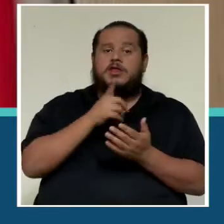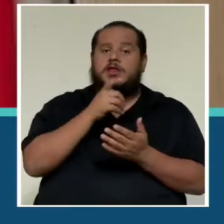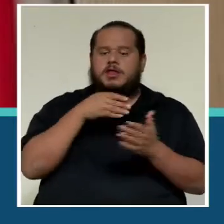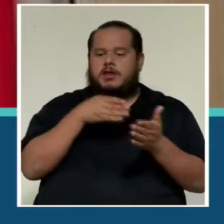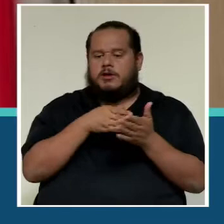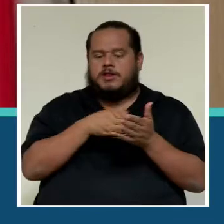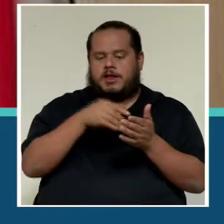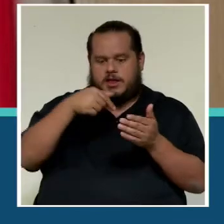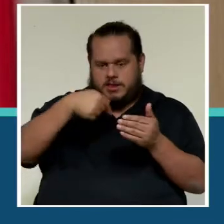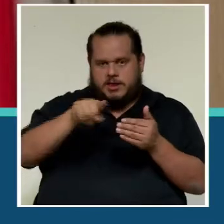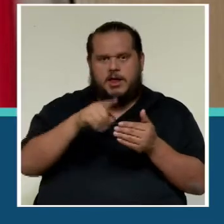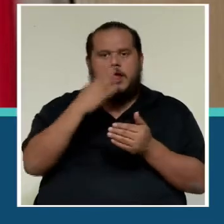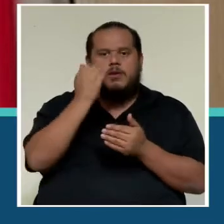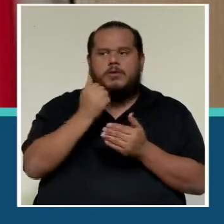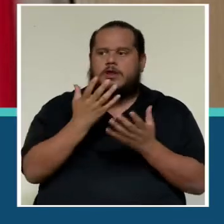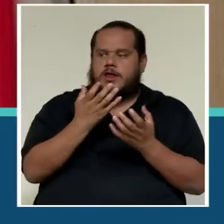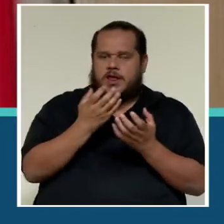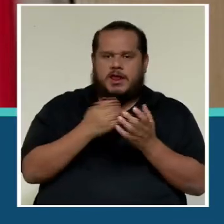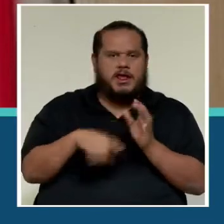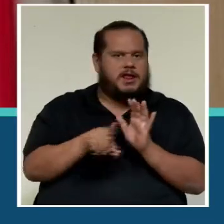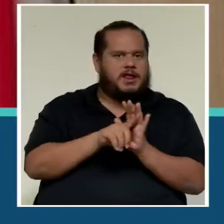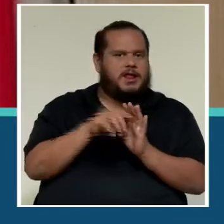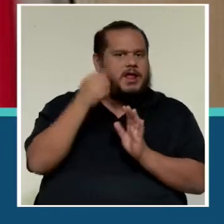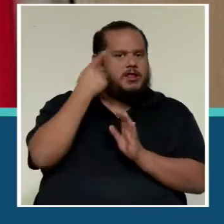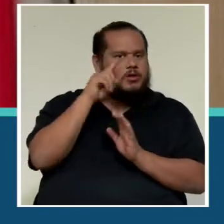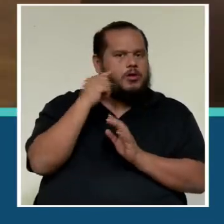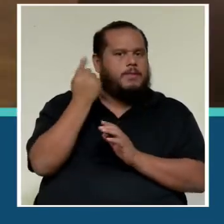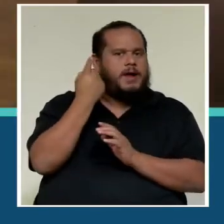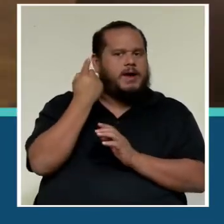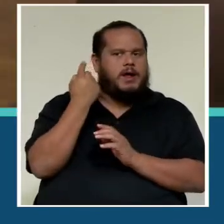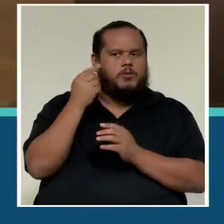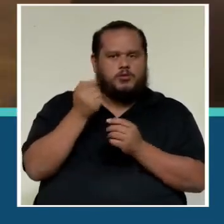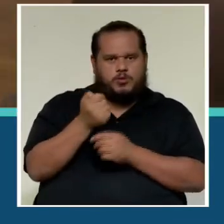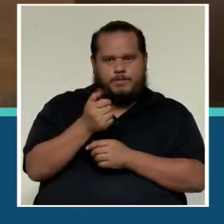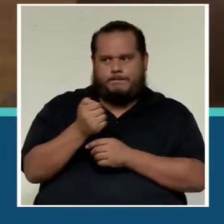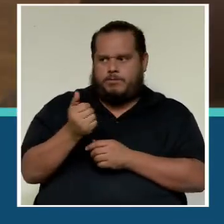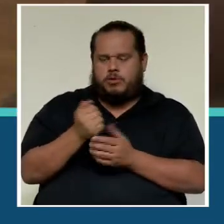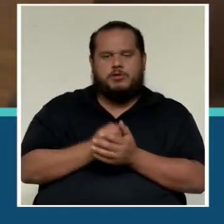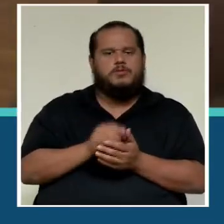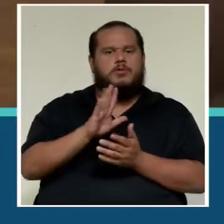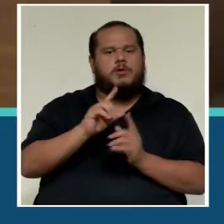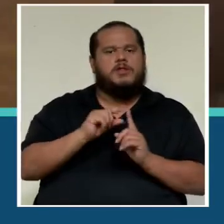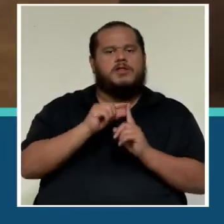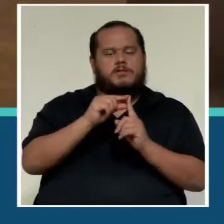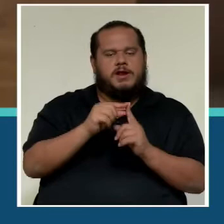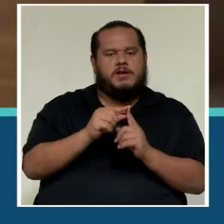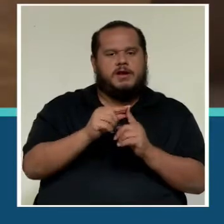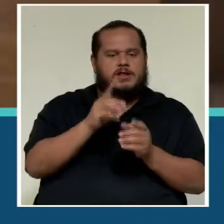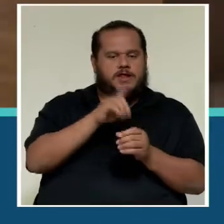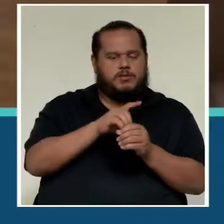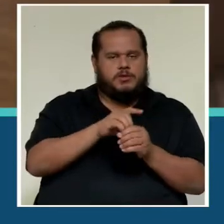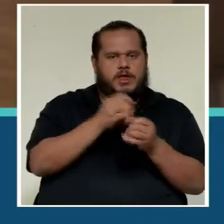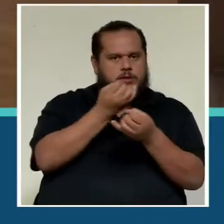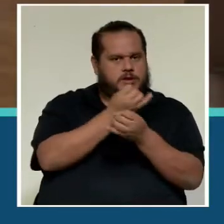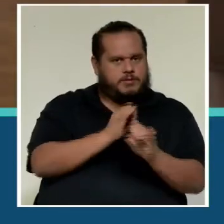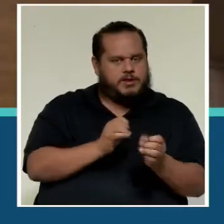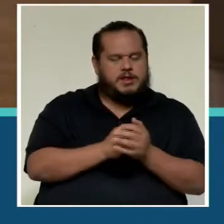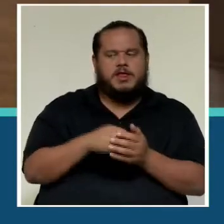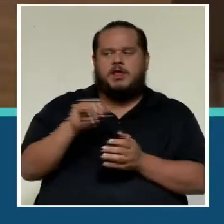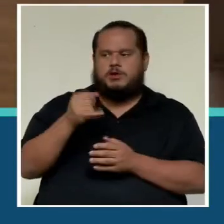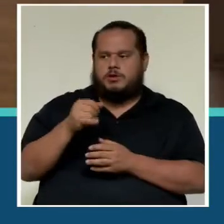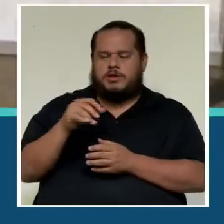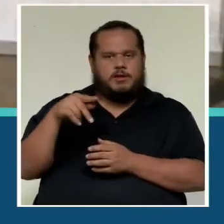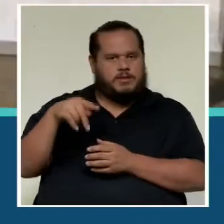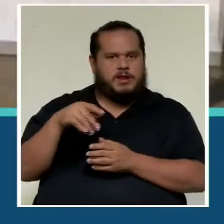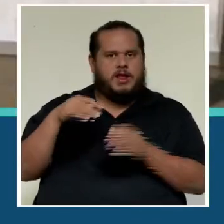en adelante será porque quiere legislar solo para unos pocos. Con estas palabras, el diputado independiente Jonathan Prendas celebraba la